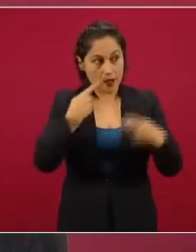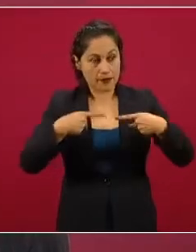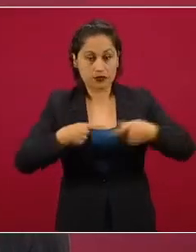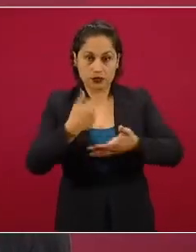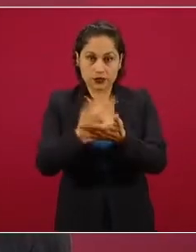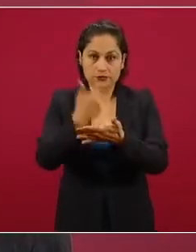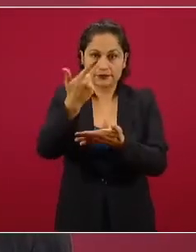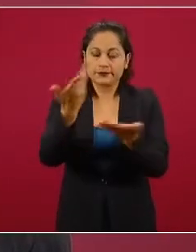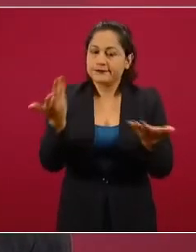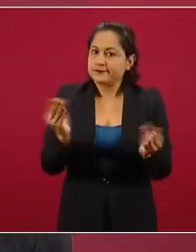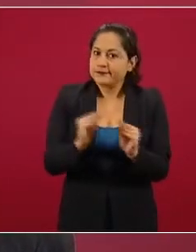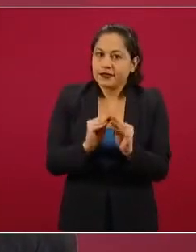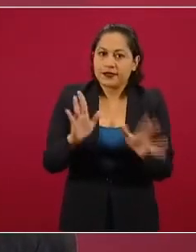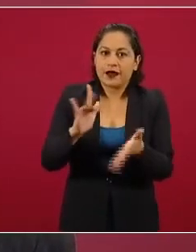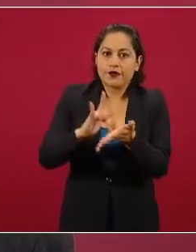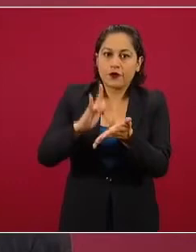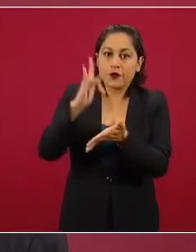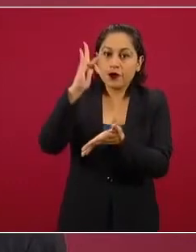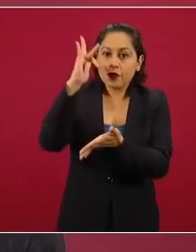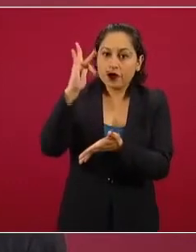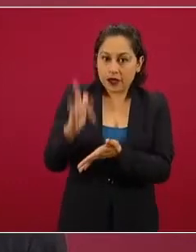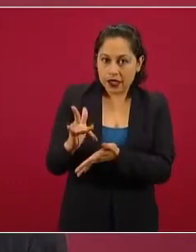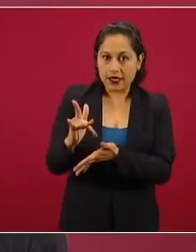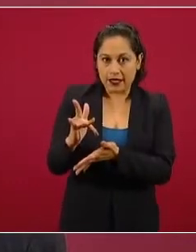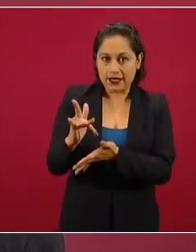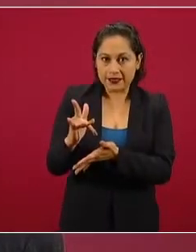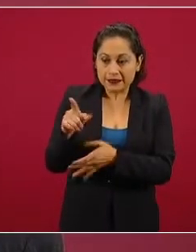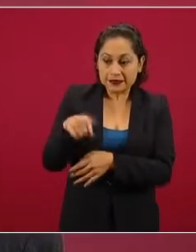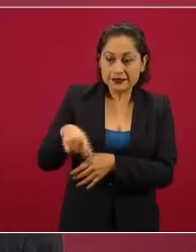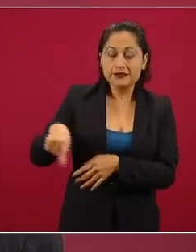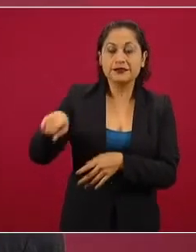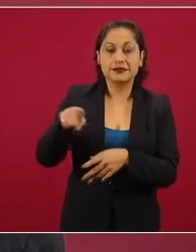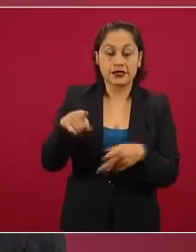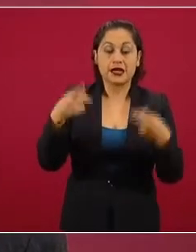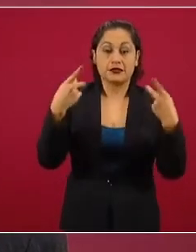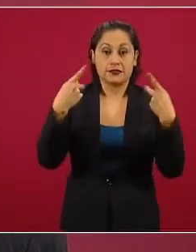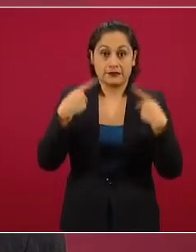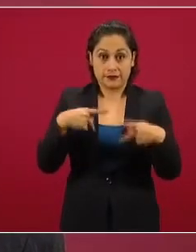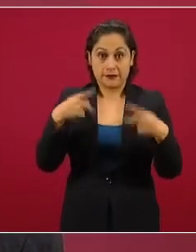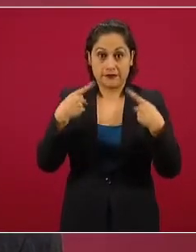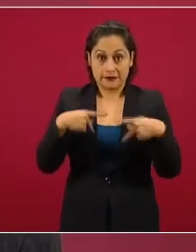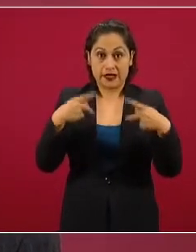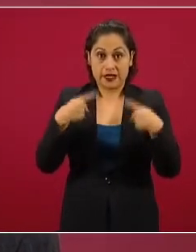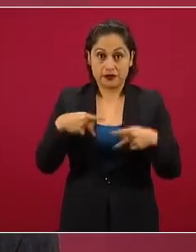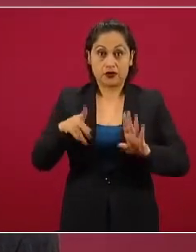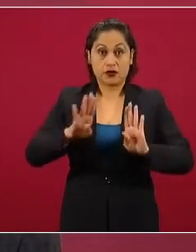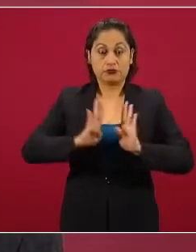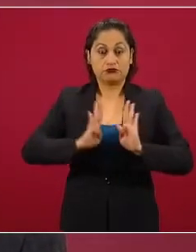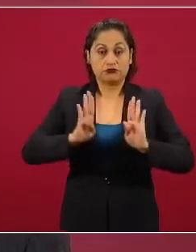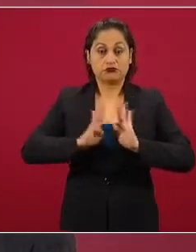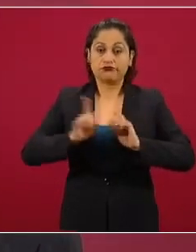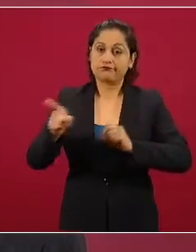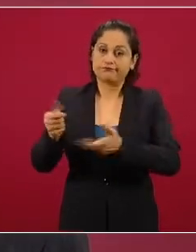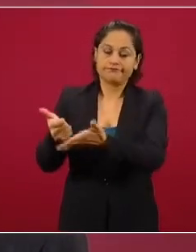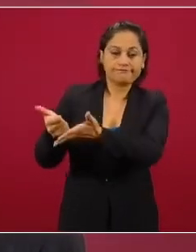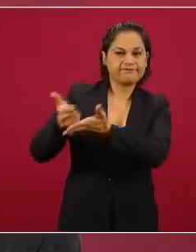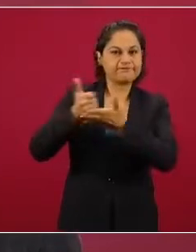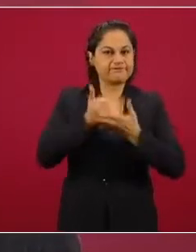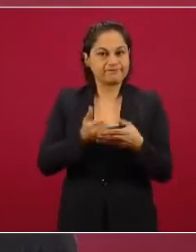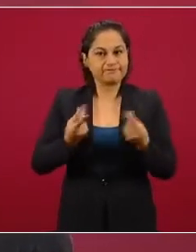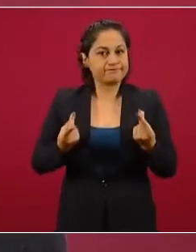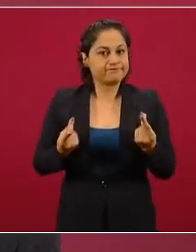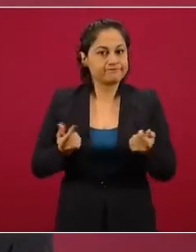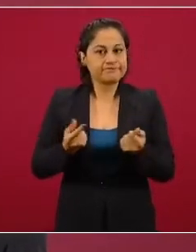cierto, el agradecimiento siempre a la eficaz y eficiente respuesta del Ejército. Gracias al Ejército